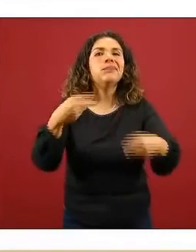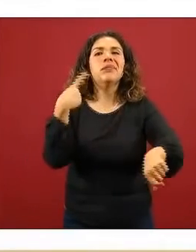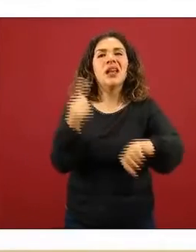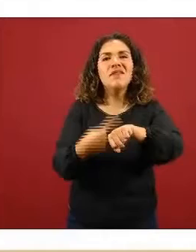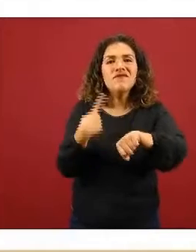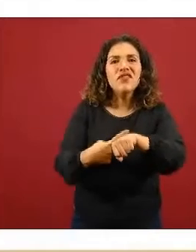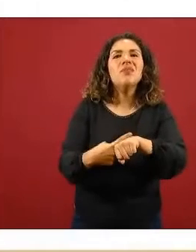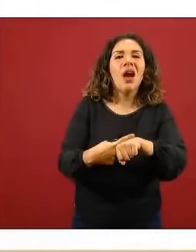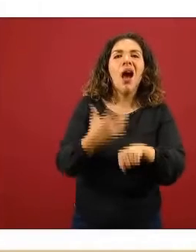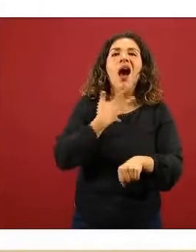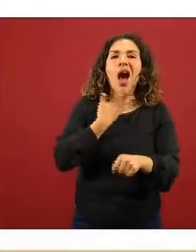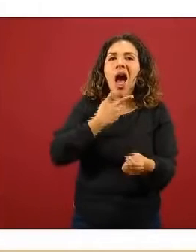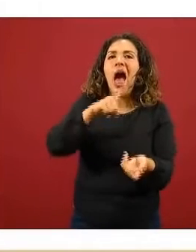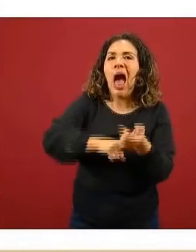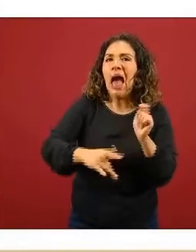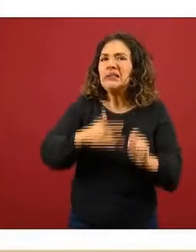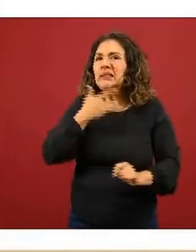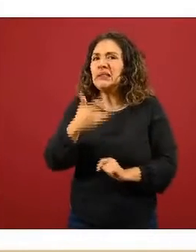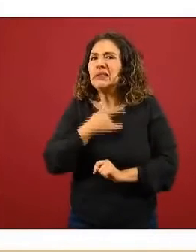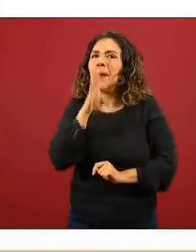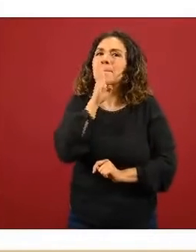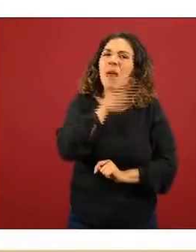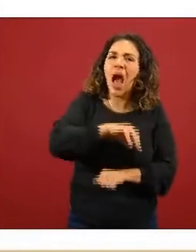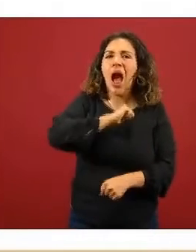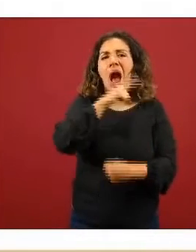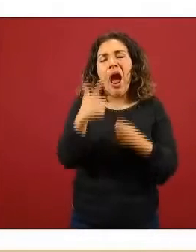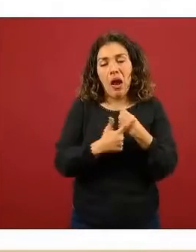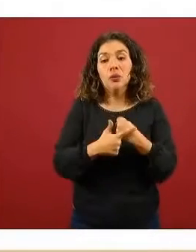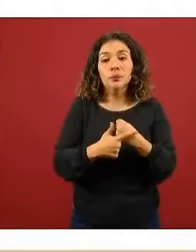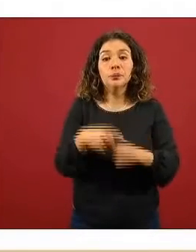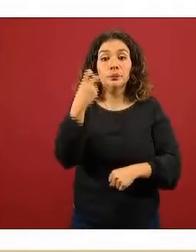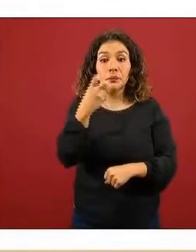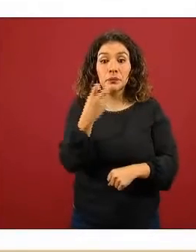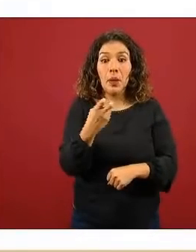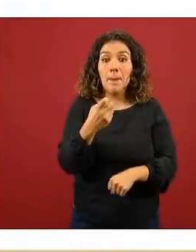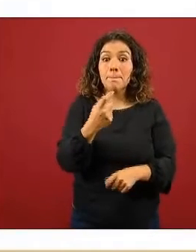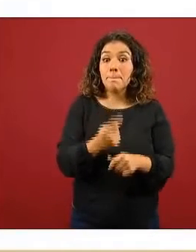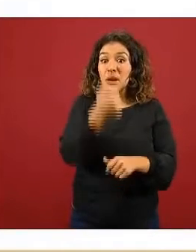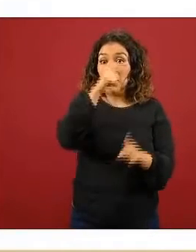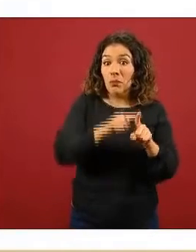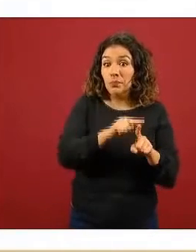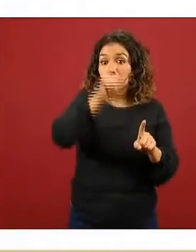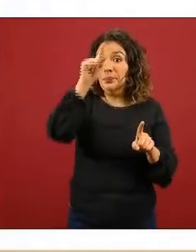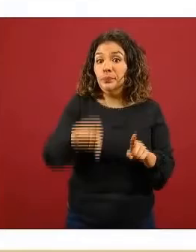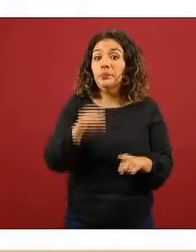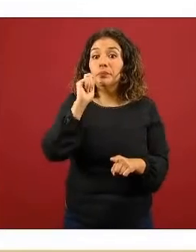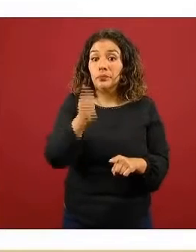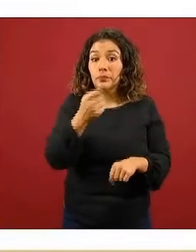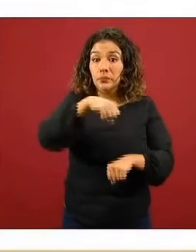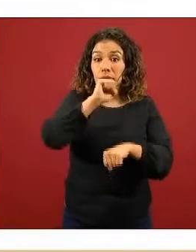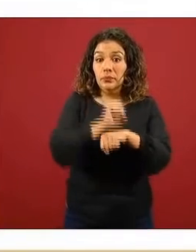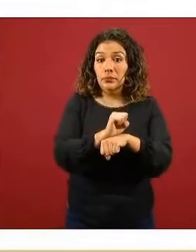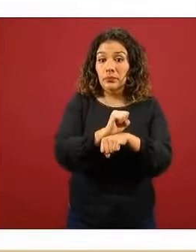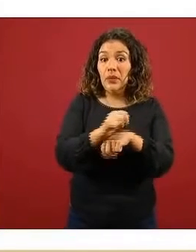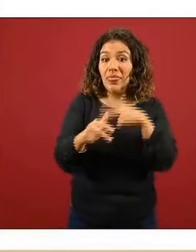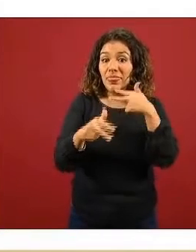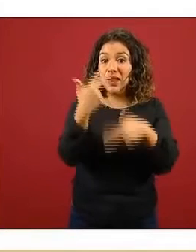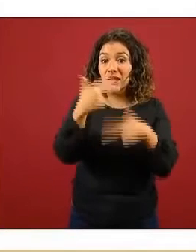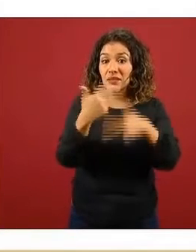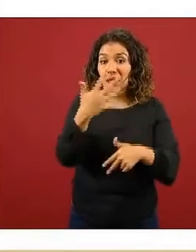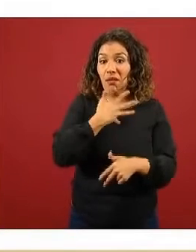enfermas que están expresando signos y síntomas, y vemos cómo ese primer salto fue precisamente en la semana número